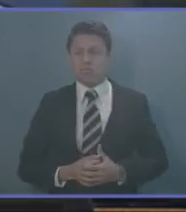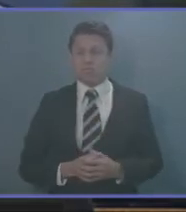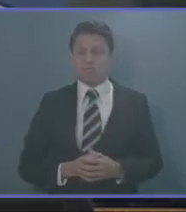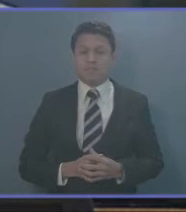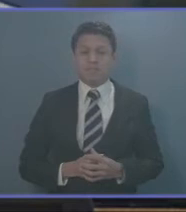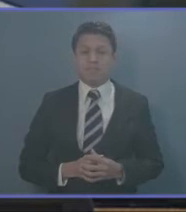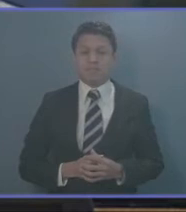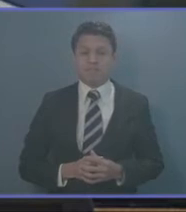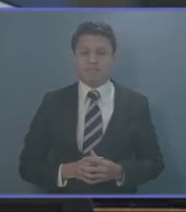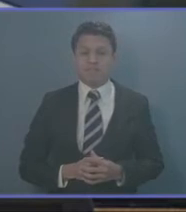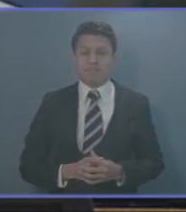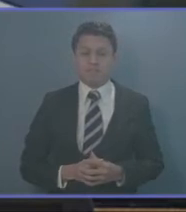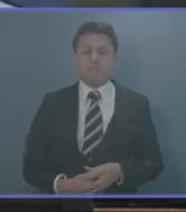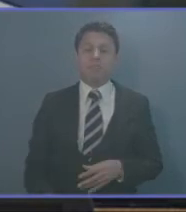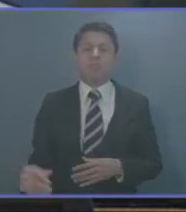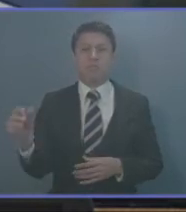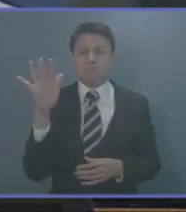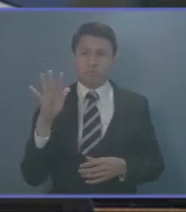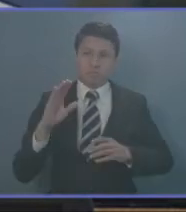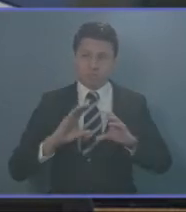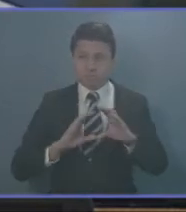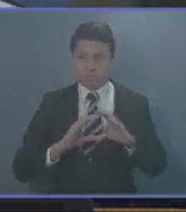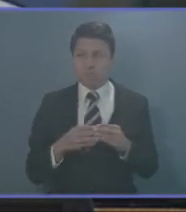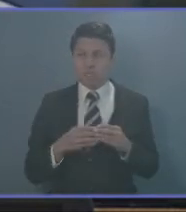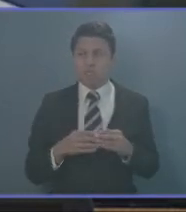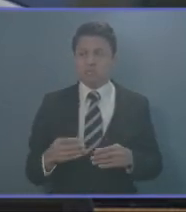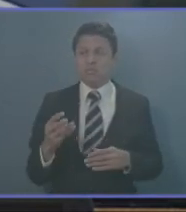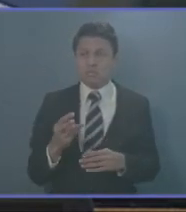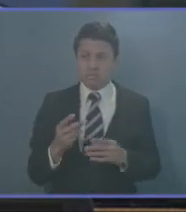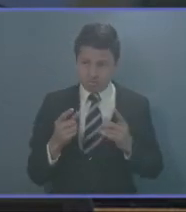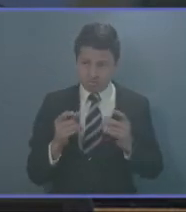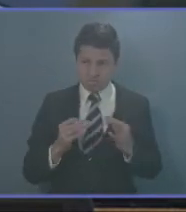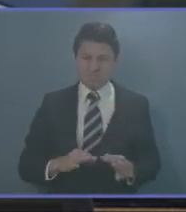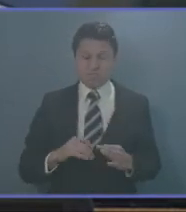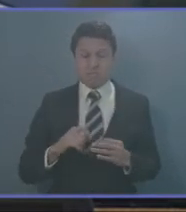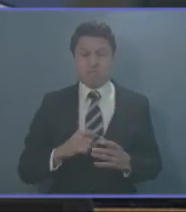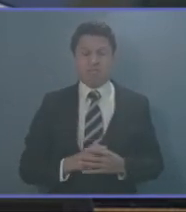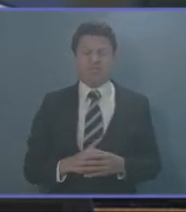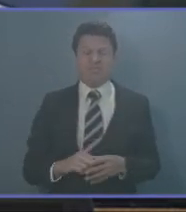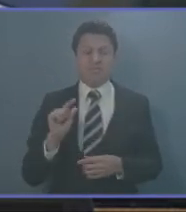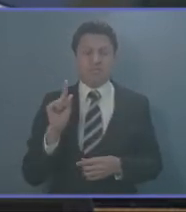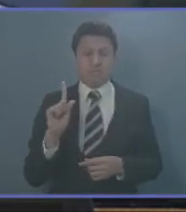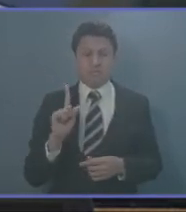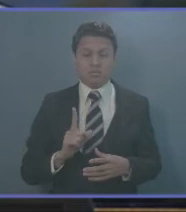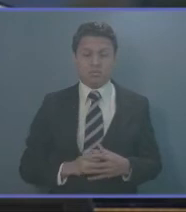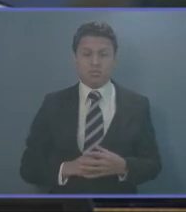$2,500,000. 5. Sector industria, capital contable neto. Tramo 1.